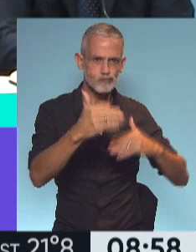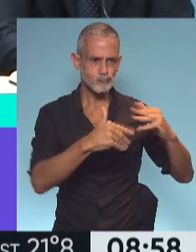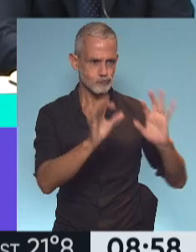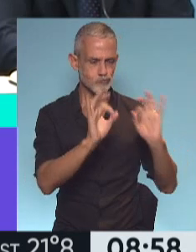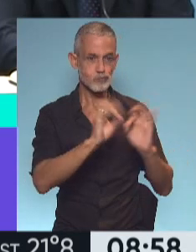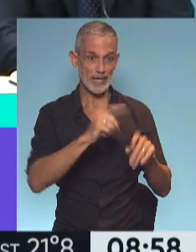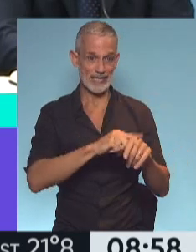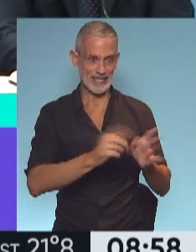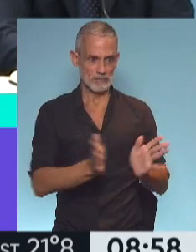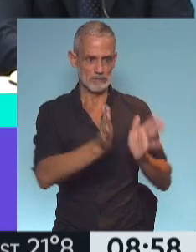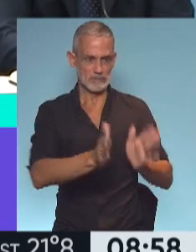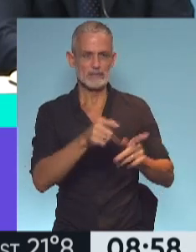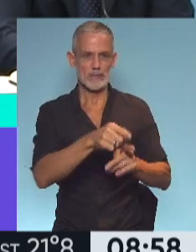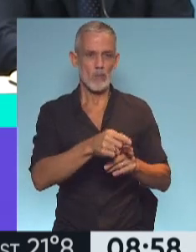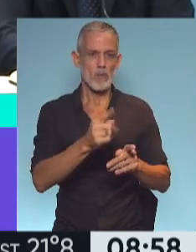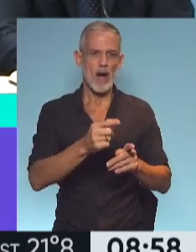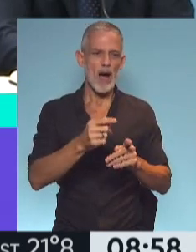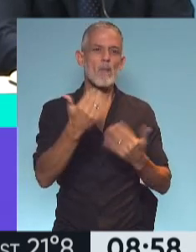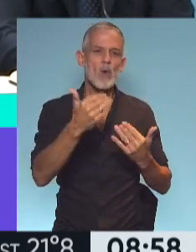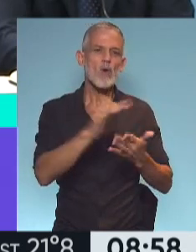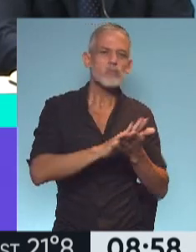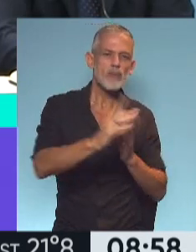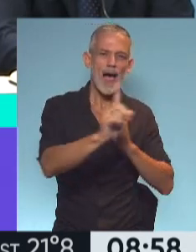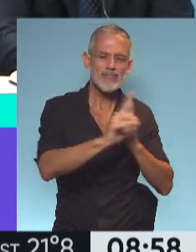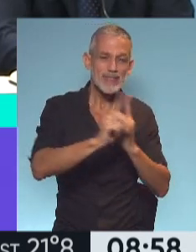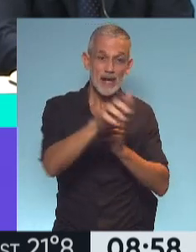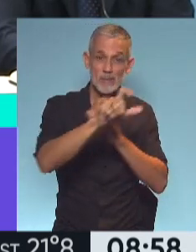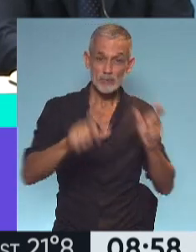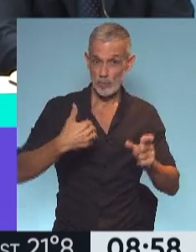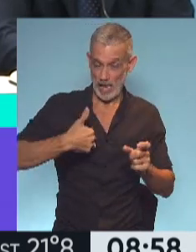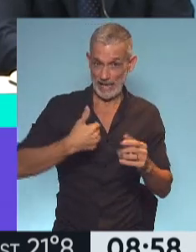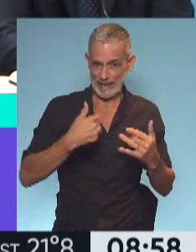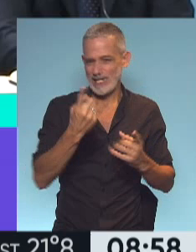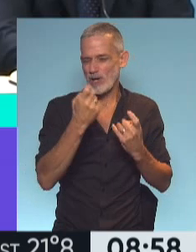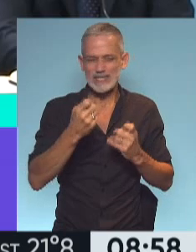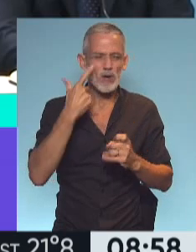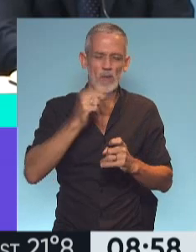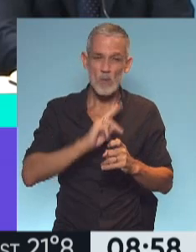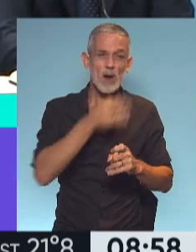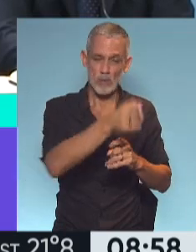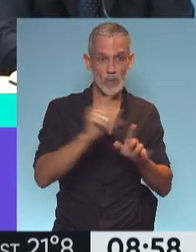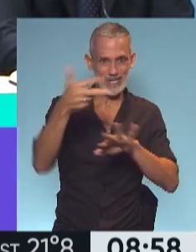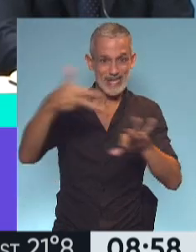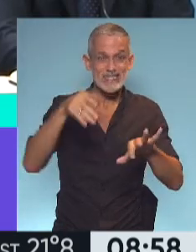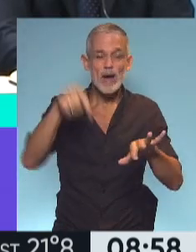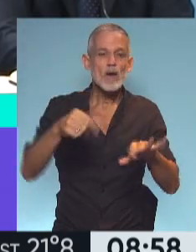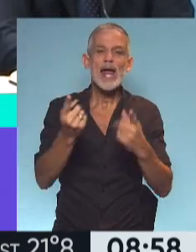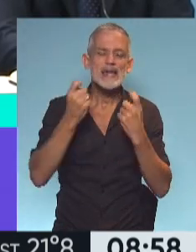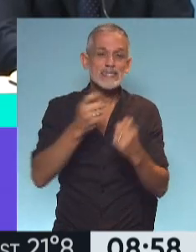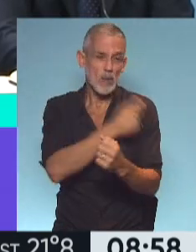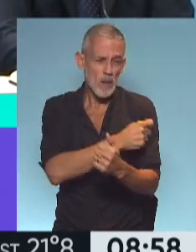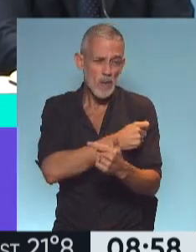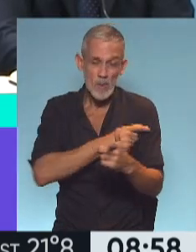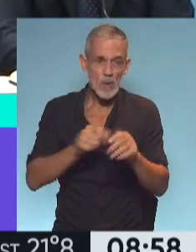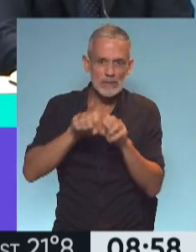pudo dar respuesta a cada argentino, a cada argentina que lo necesitó, estas próximas 3 semanas necesitamos bajar